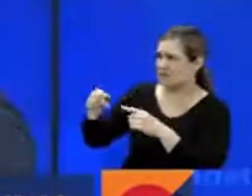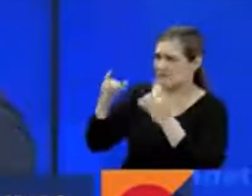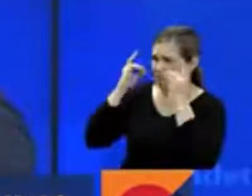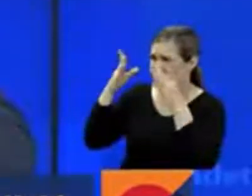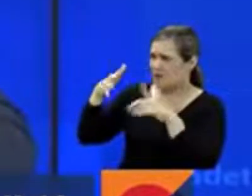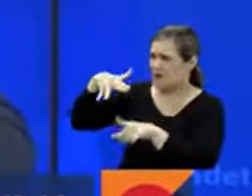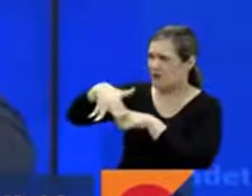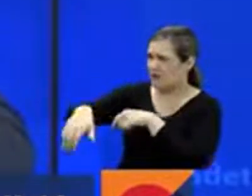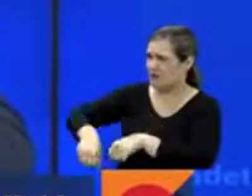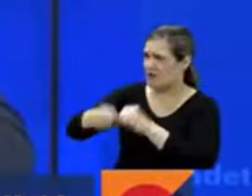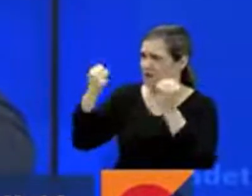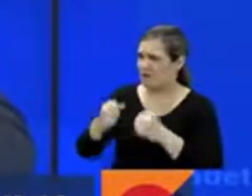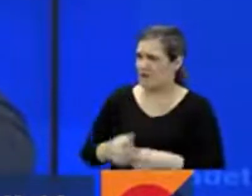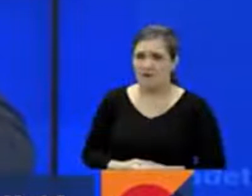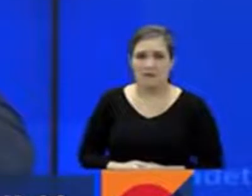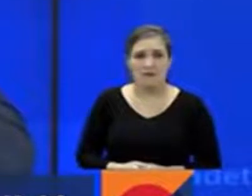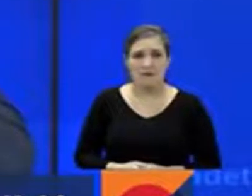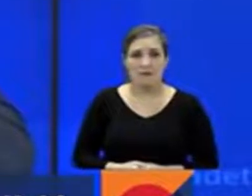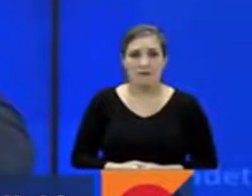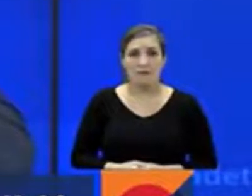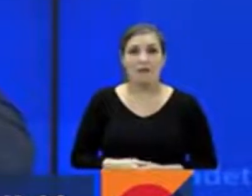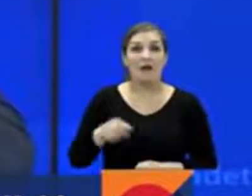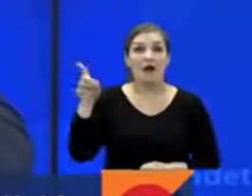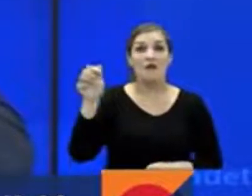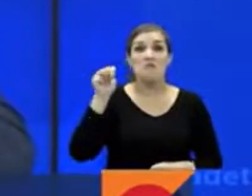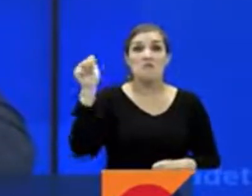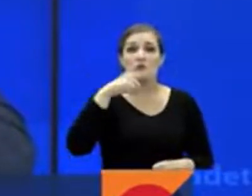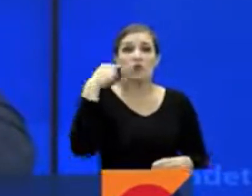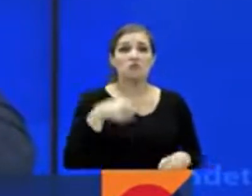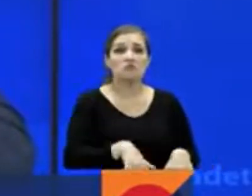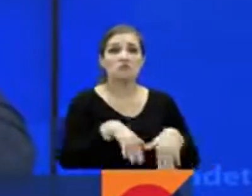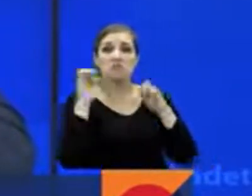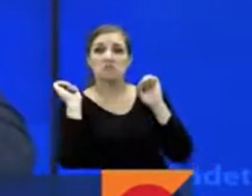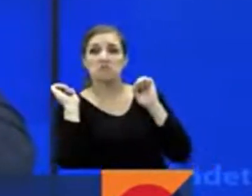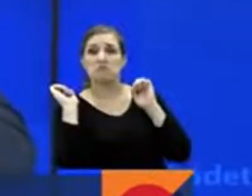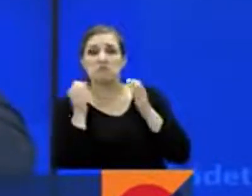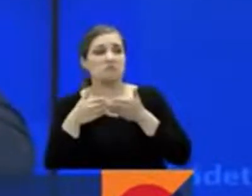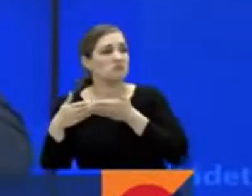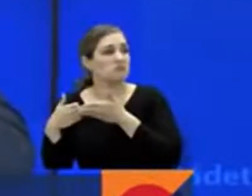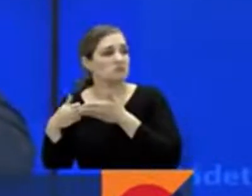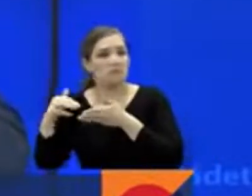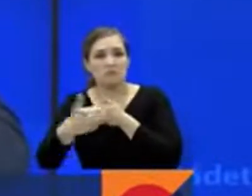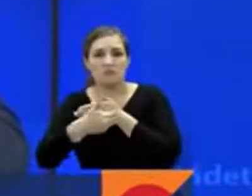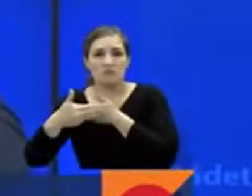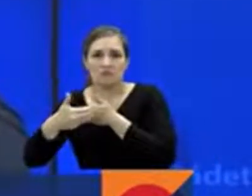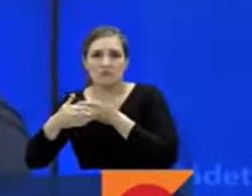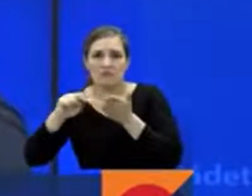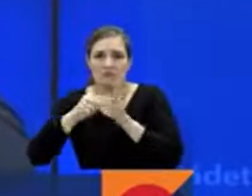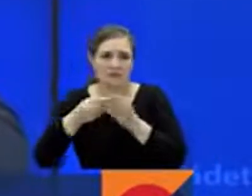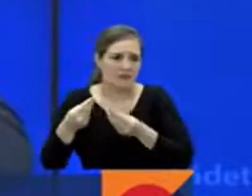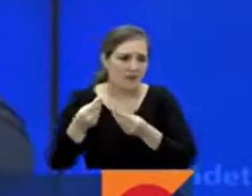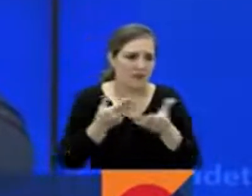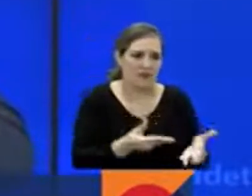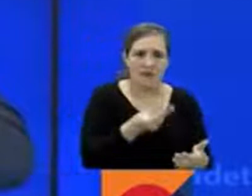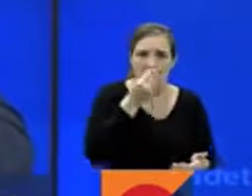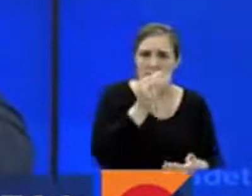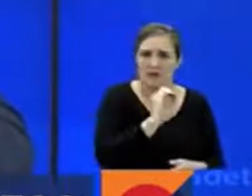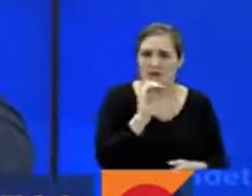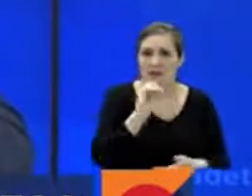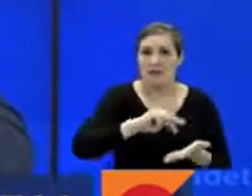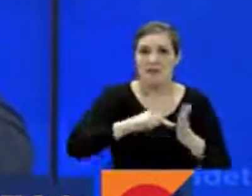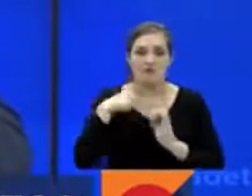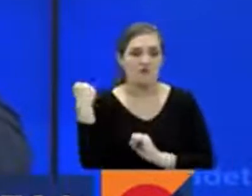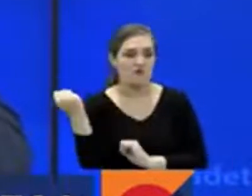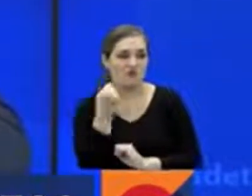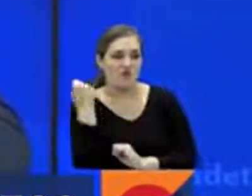Kremlin. Cuando alguien impide que estos alimentos lleguen a los consumidores, es un intento deliberado de utilizar los alimentos